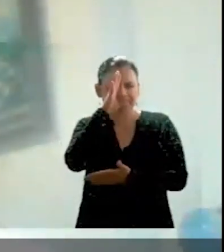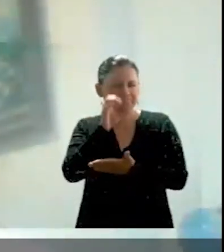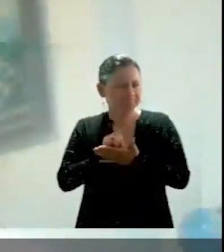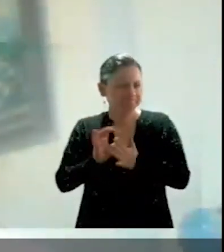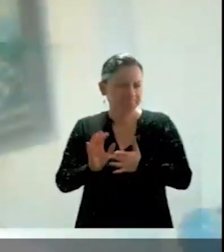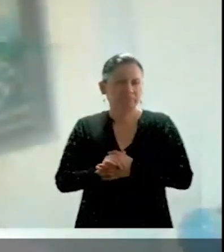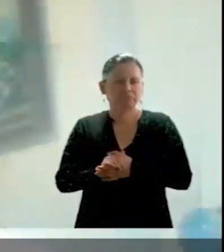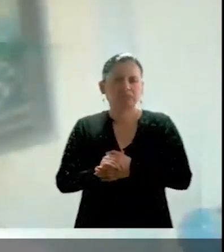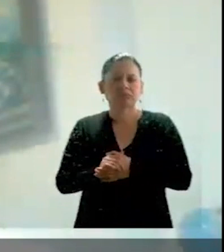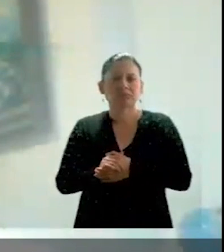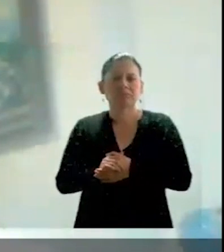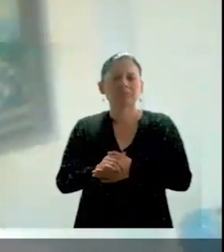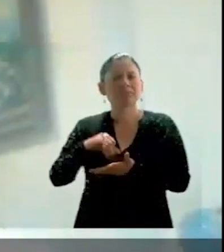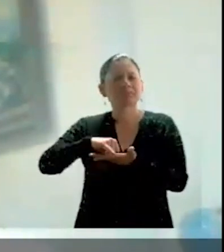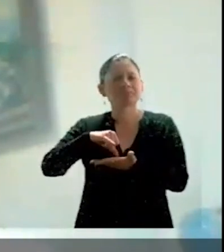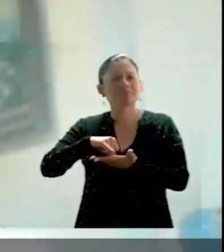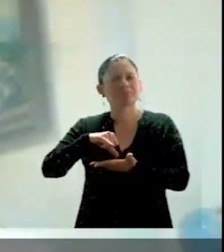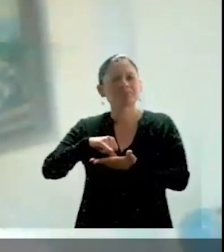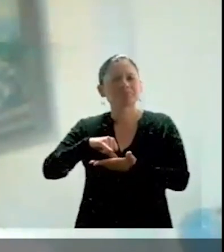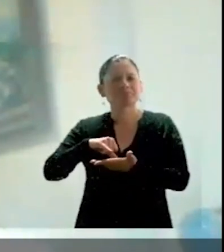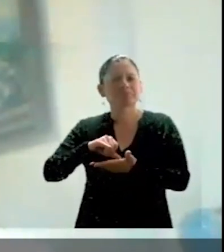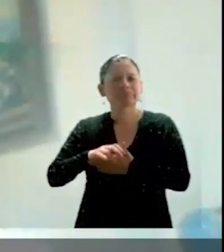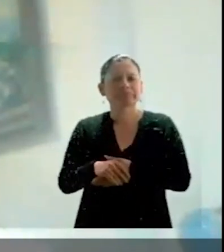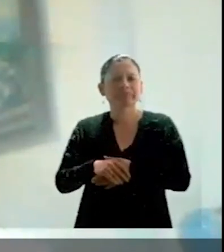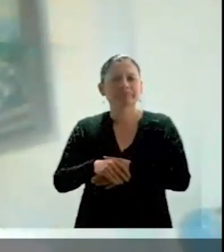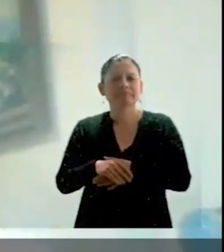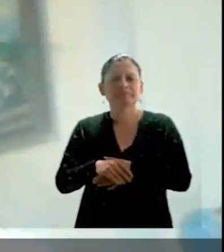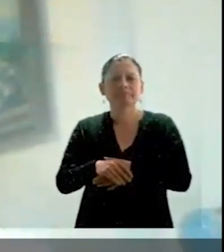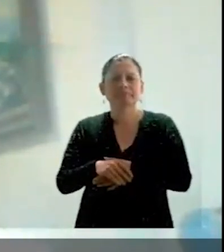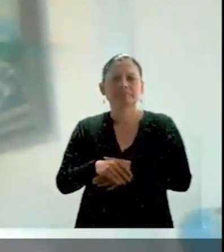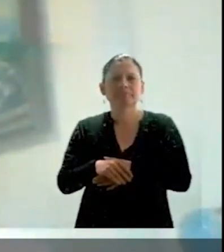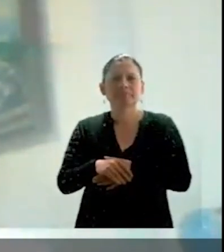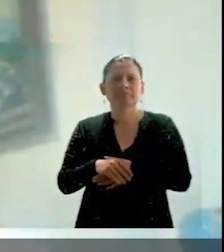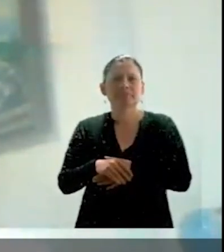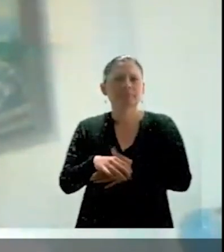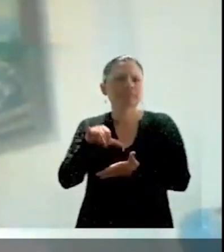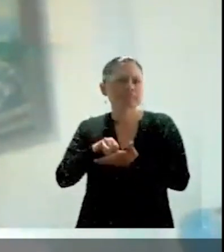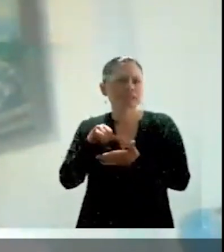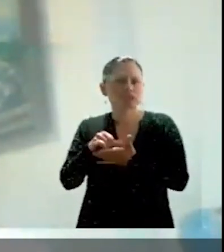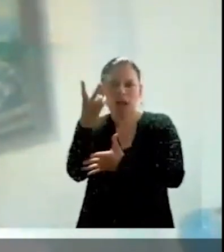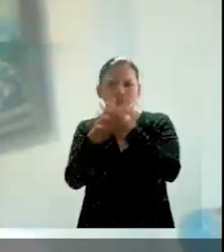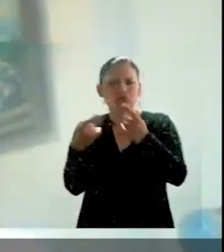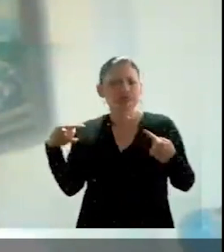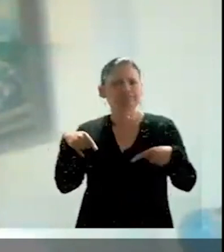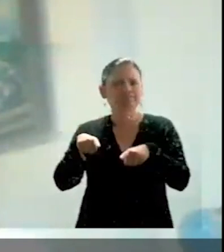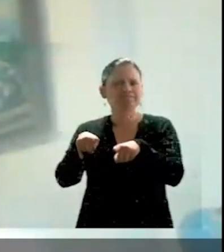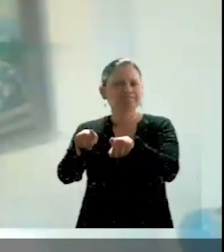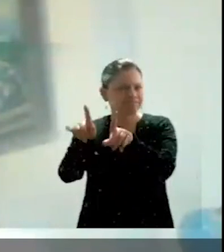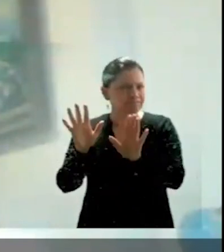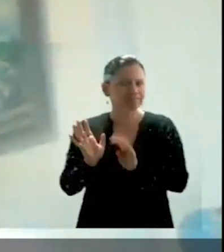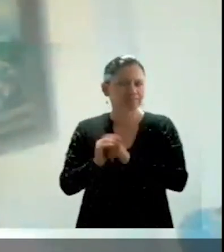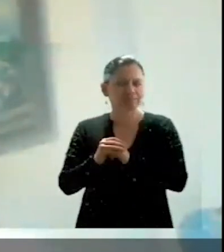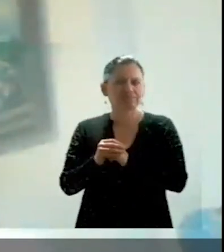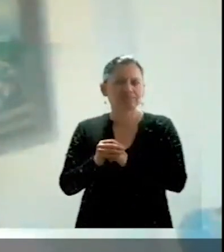Yo creo que ha ido acompasada la vida y los movimientos